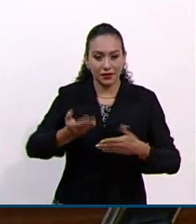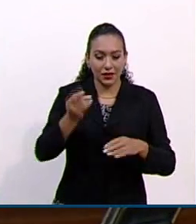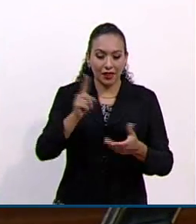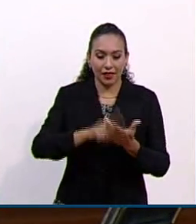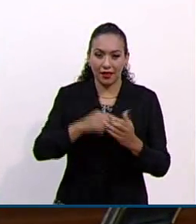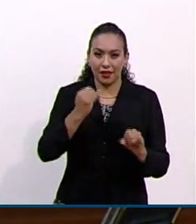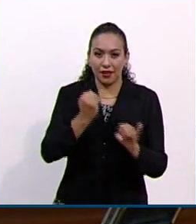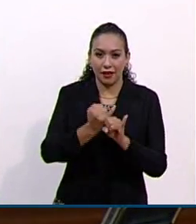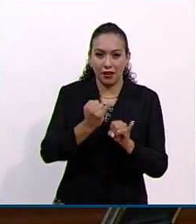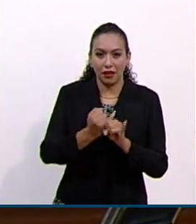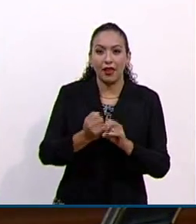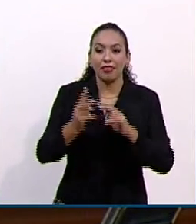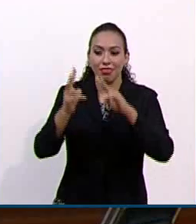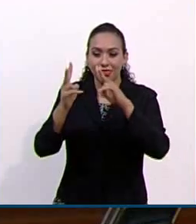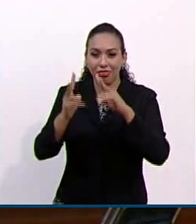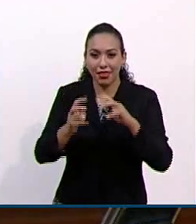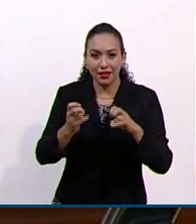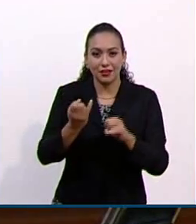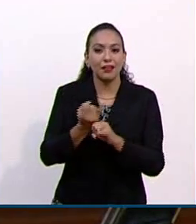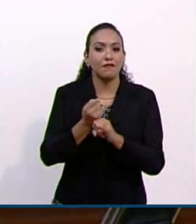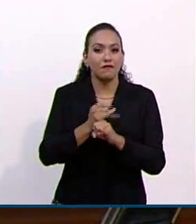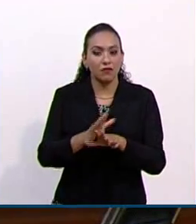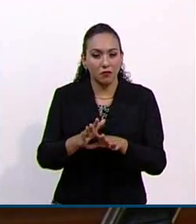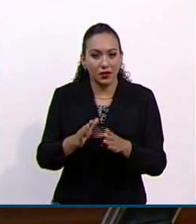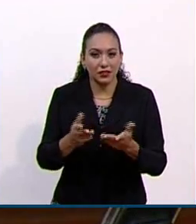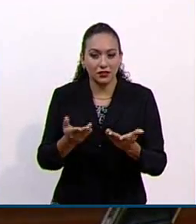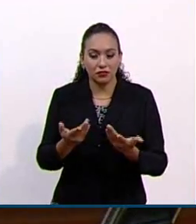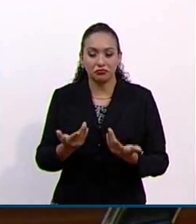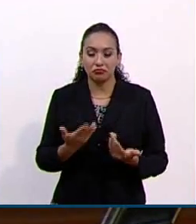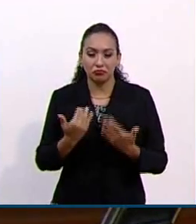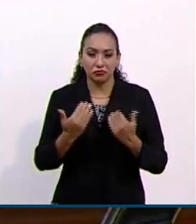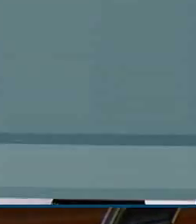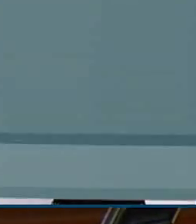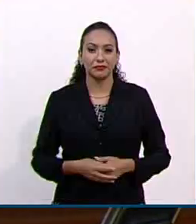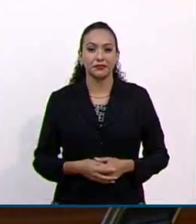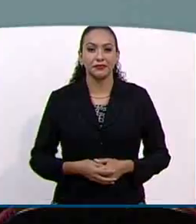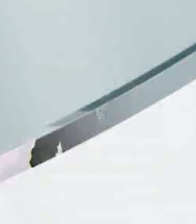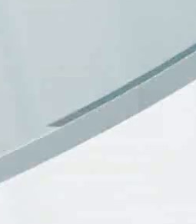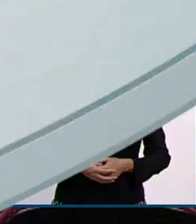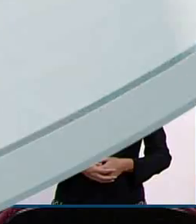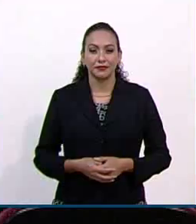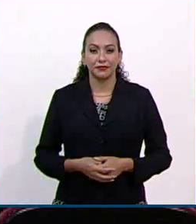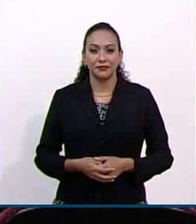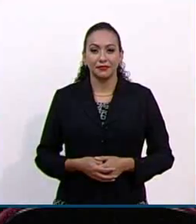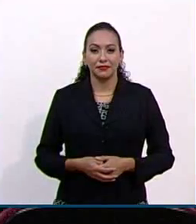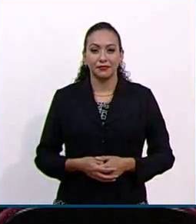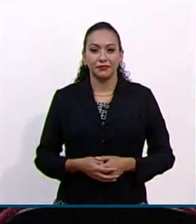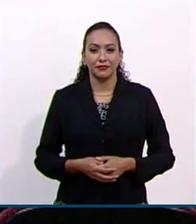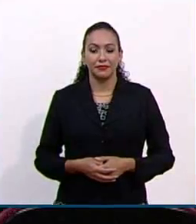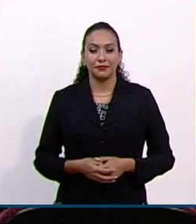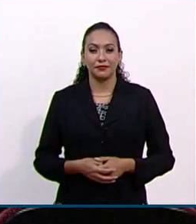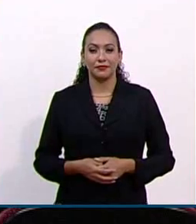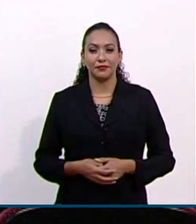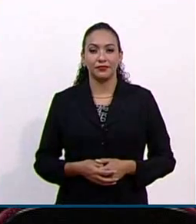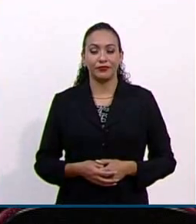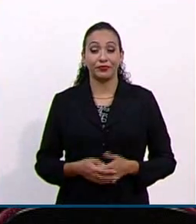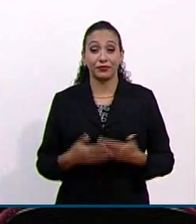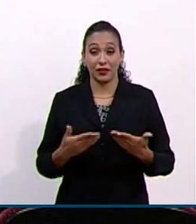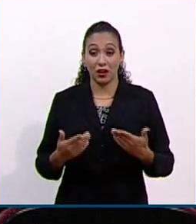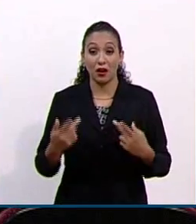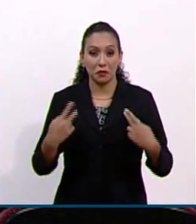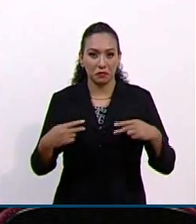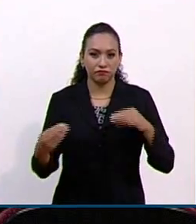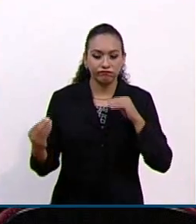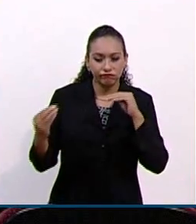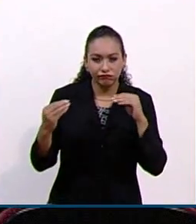descarguen unilateralmente estos contenidos. El debate y